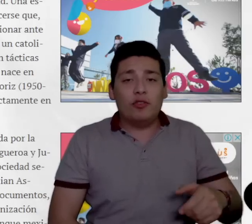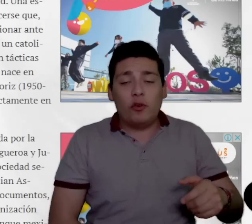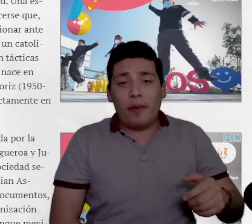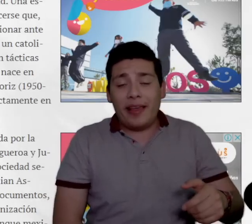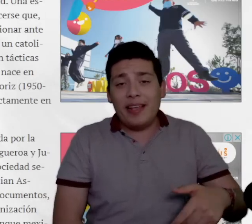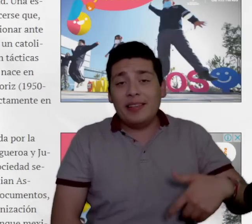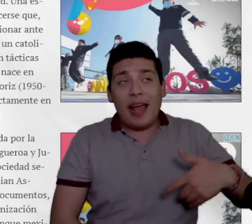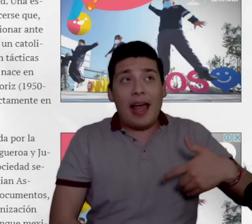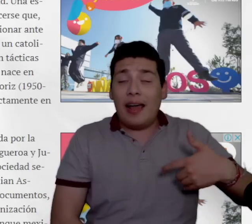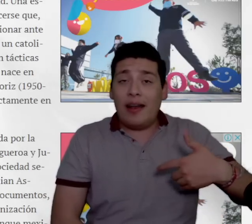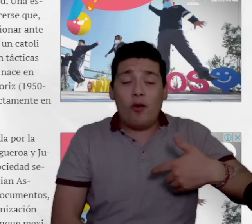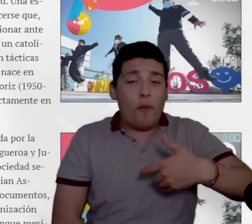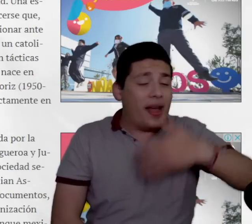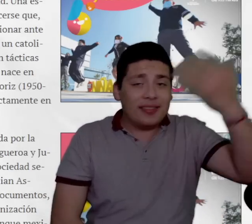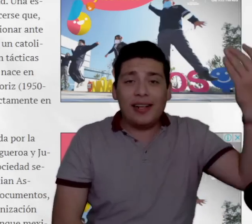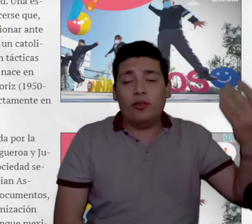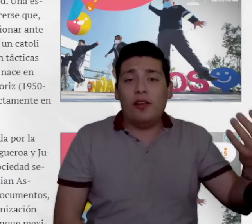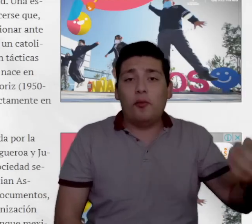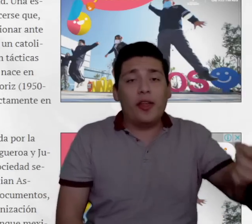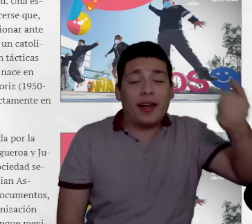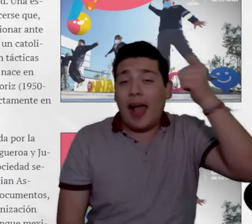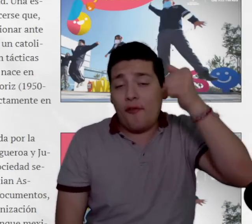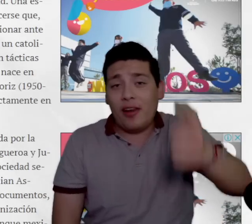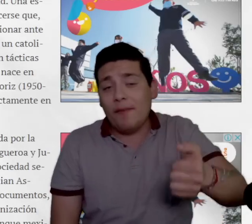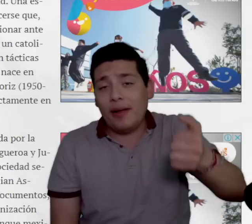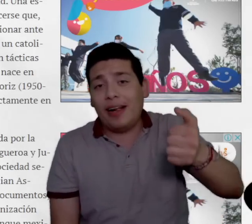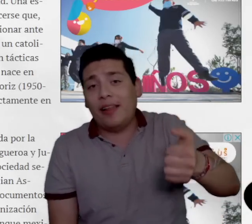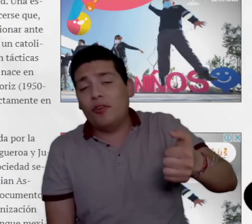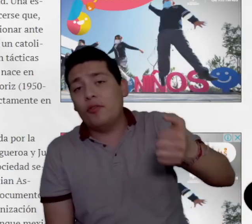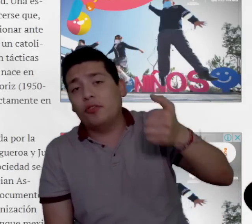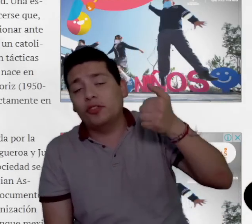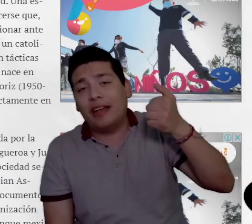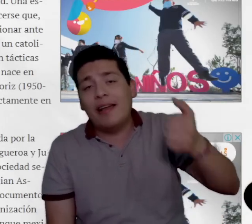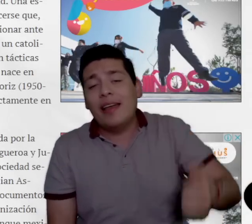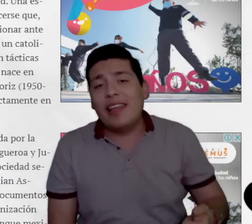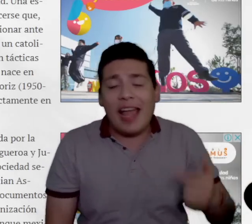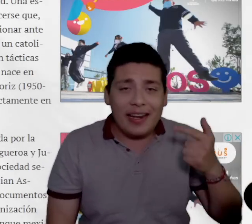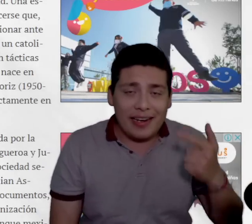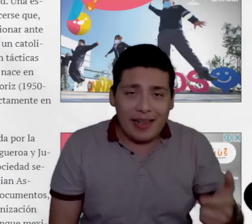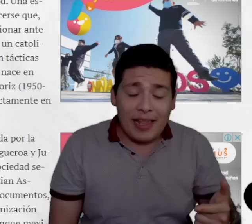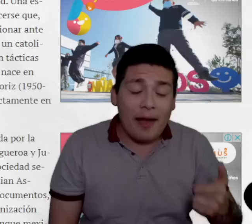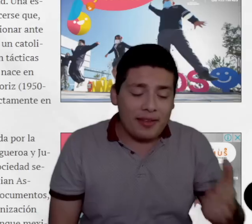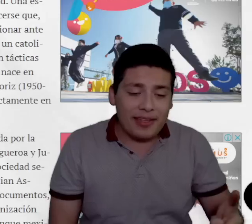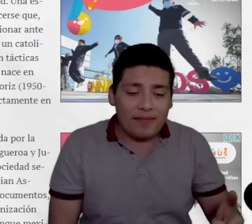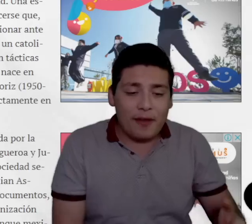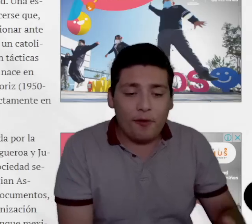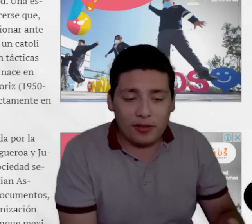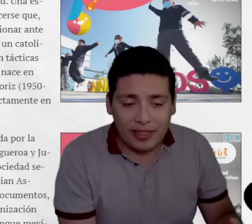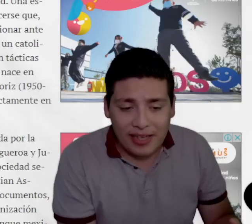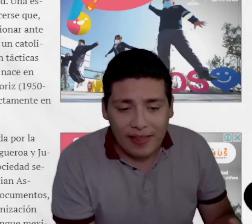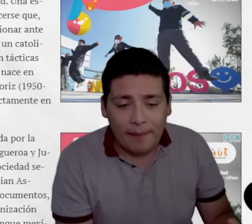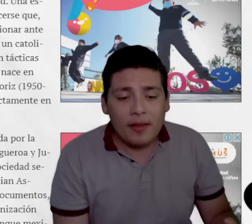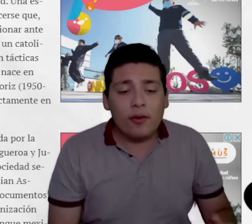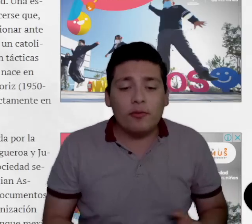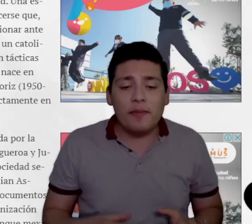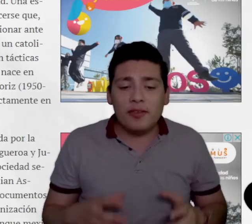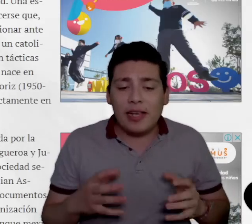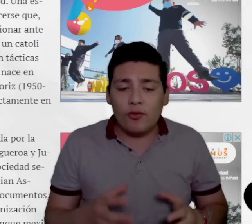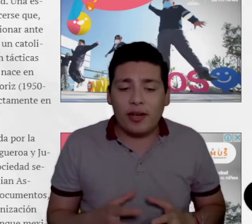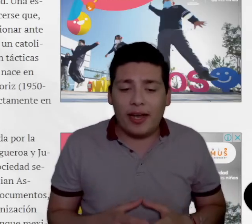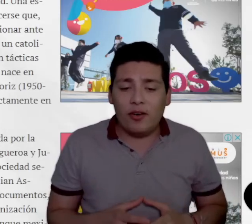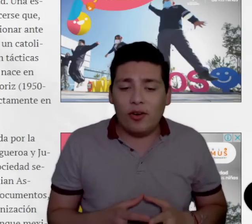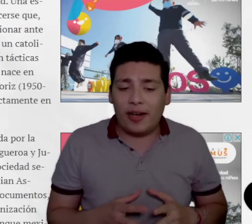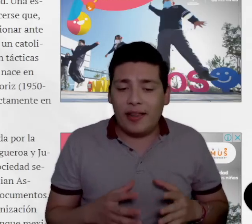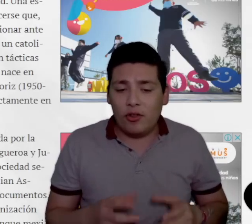en nuestro país a lo más alto del poder, a Felipe Calderón Hinojosa y a Vicente Fox Quesada. Los miembros